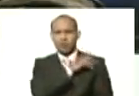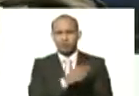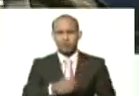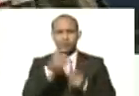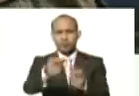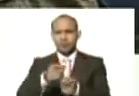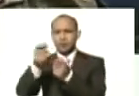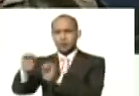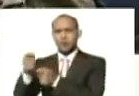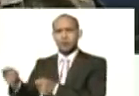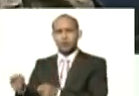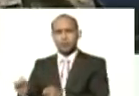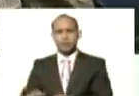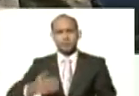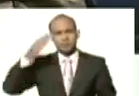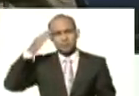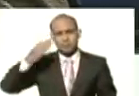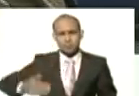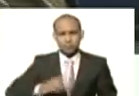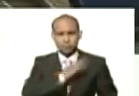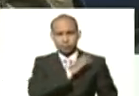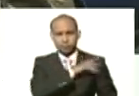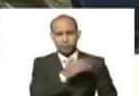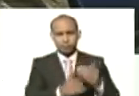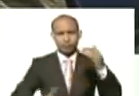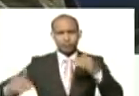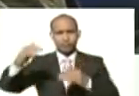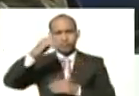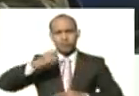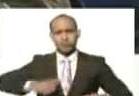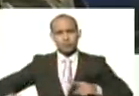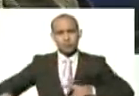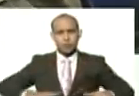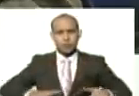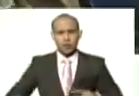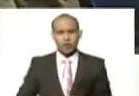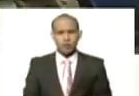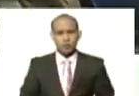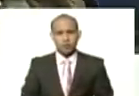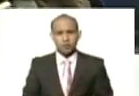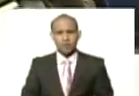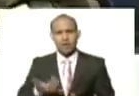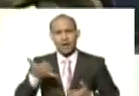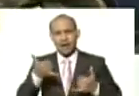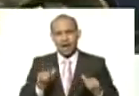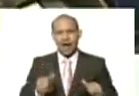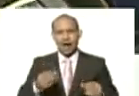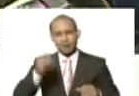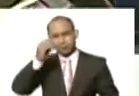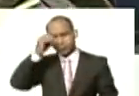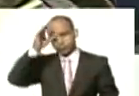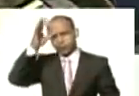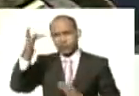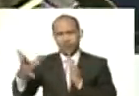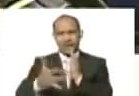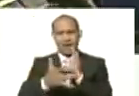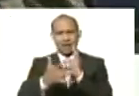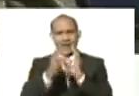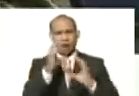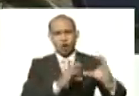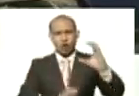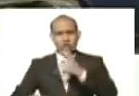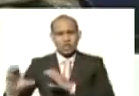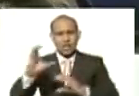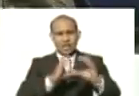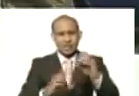Y los comandantes en el más alto nivel de mando tuvieron que emplear la capacidad técnico-científica de